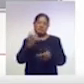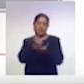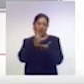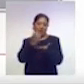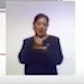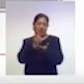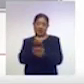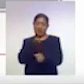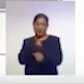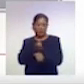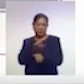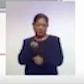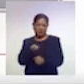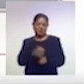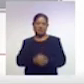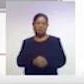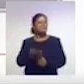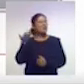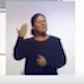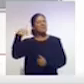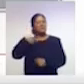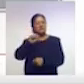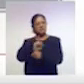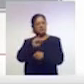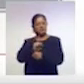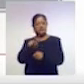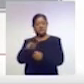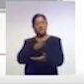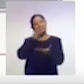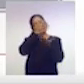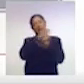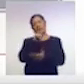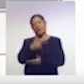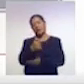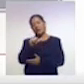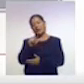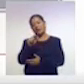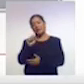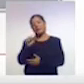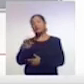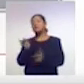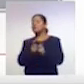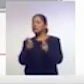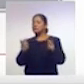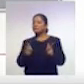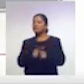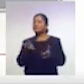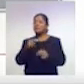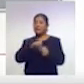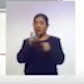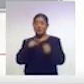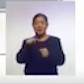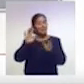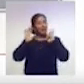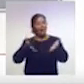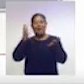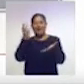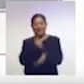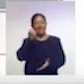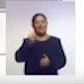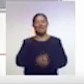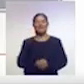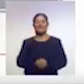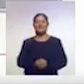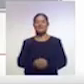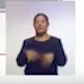caso hace algunas semanas donde acudió a Gales junto con la selección nacional y pues se convirtieron en campeonas. No, pues sí, la verdad,